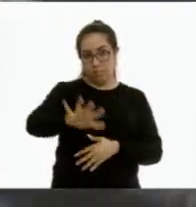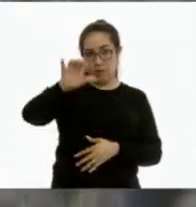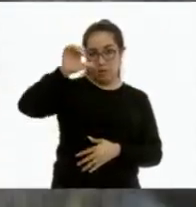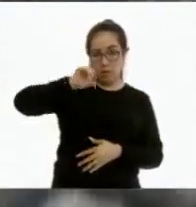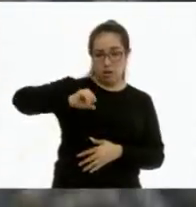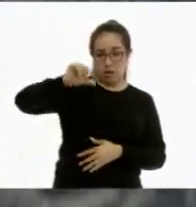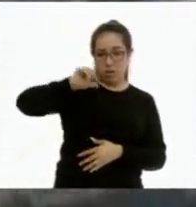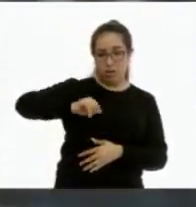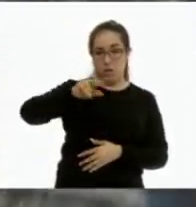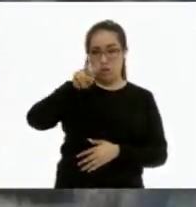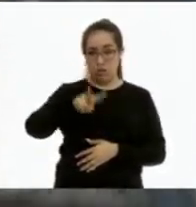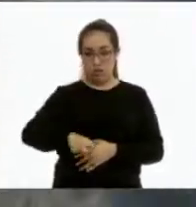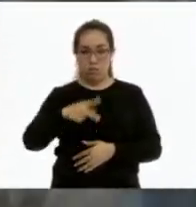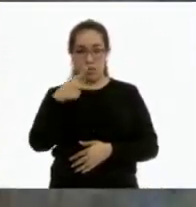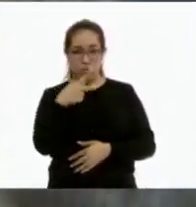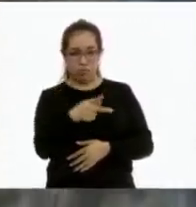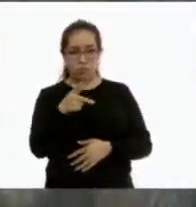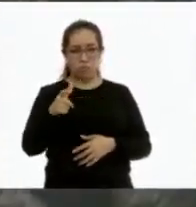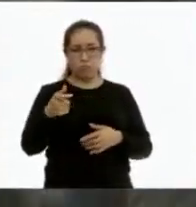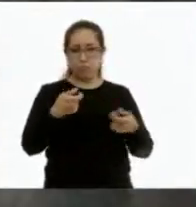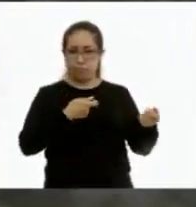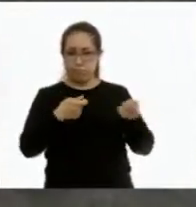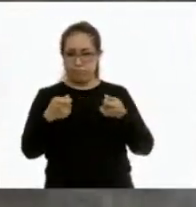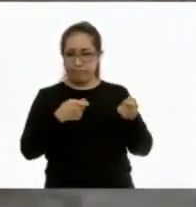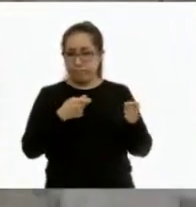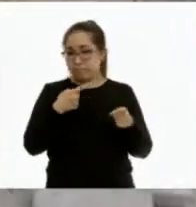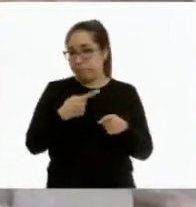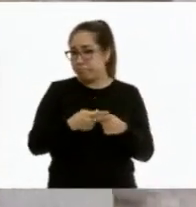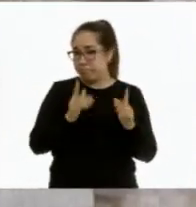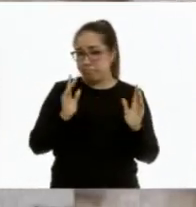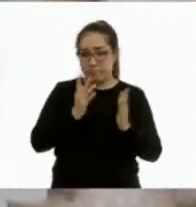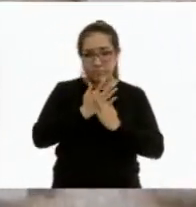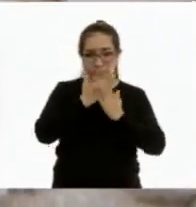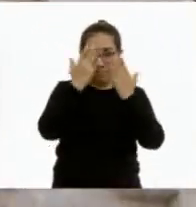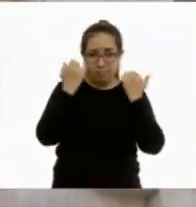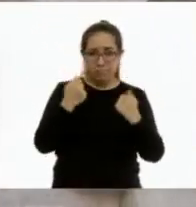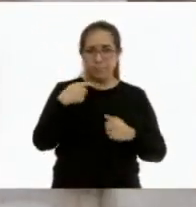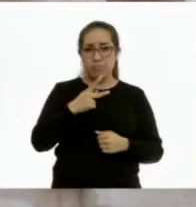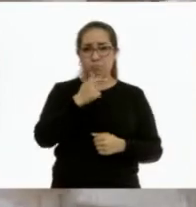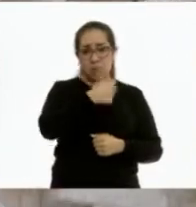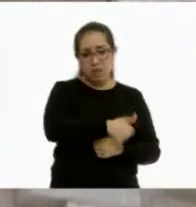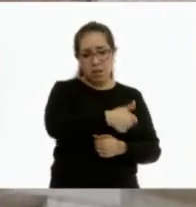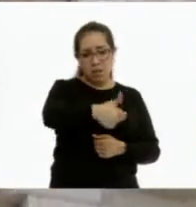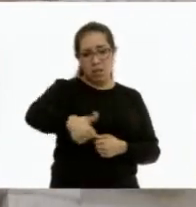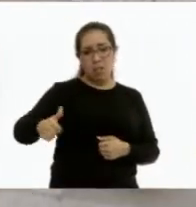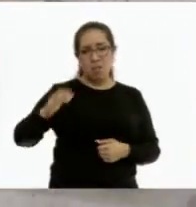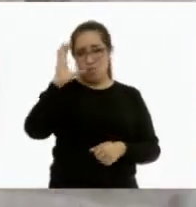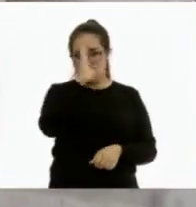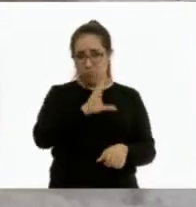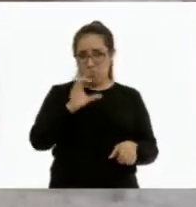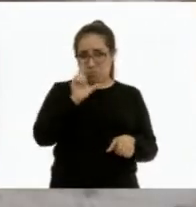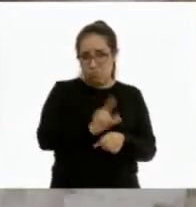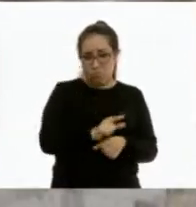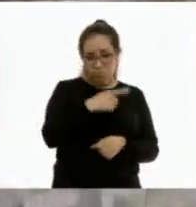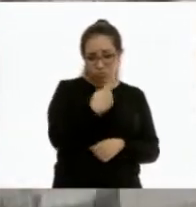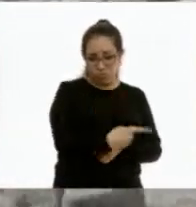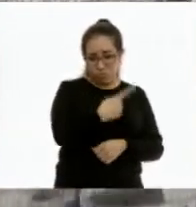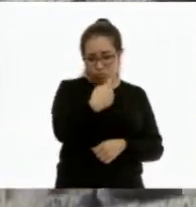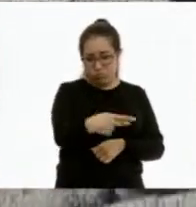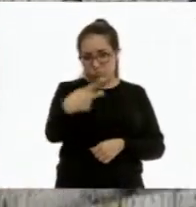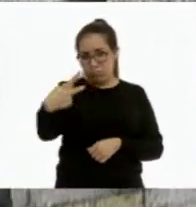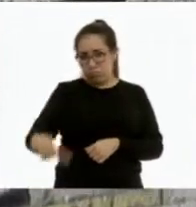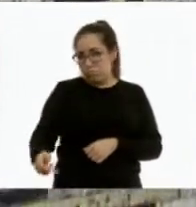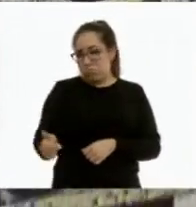de esta metrópoli, pues cada sitio tiene particularidades que hacen pensar en un desarrollo propio. Parece que